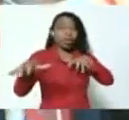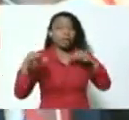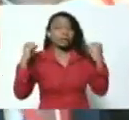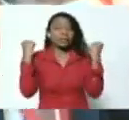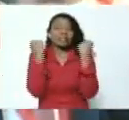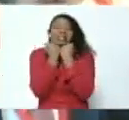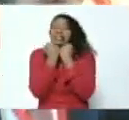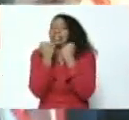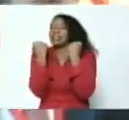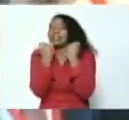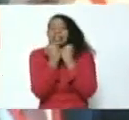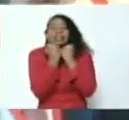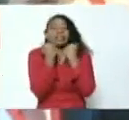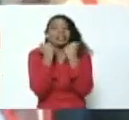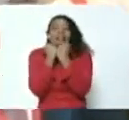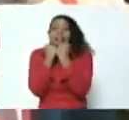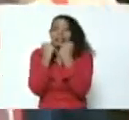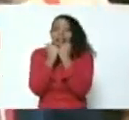un alma.